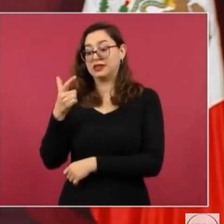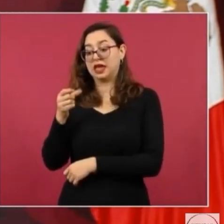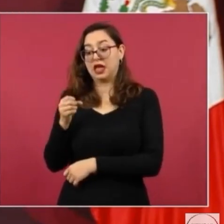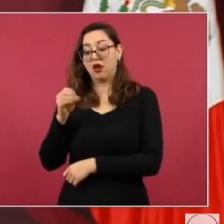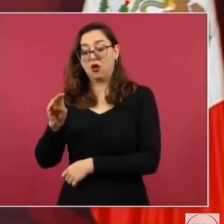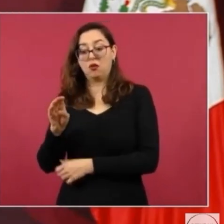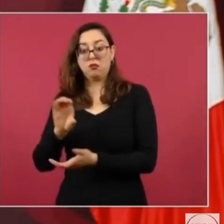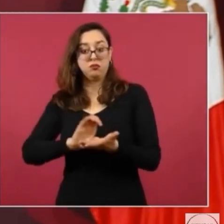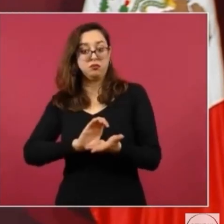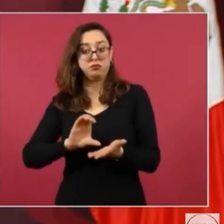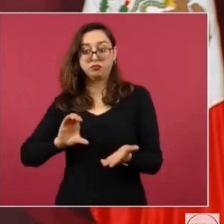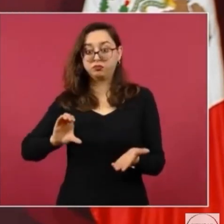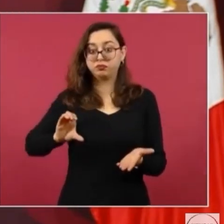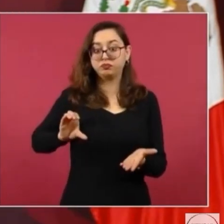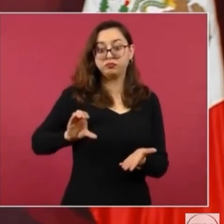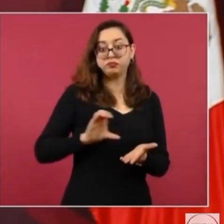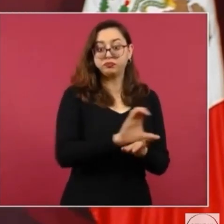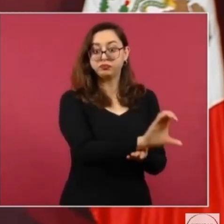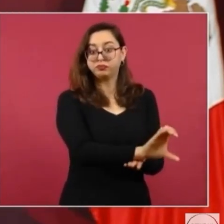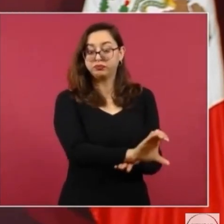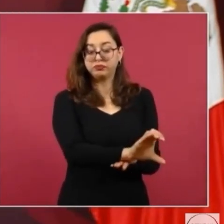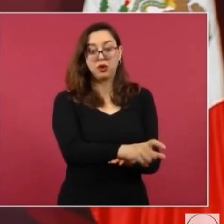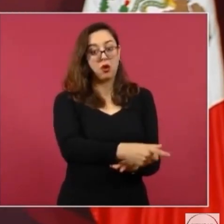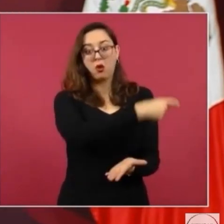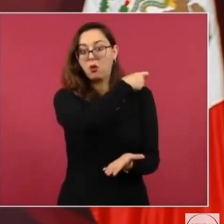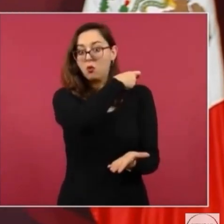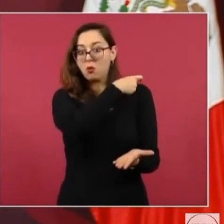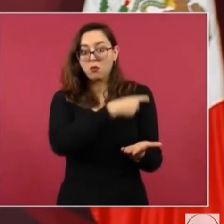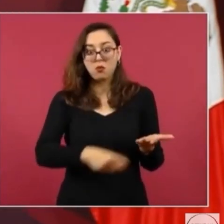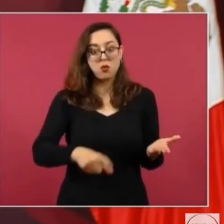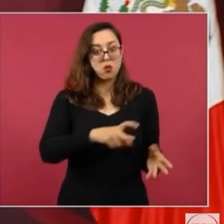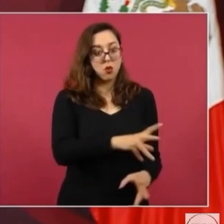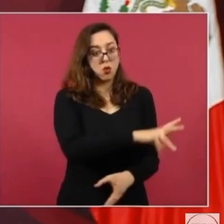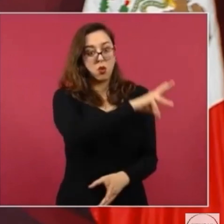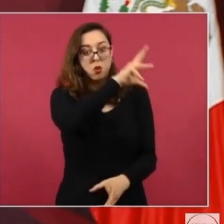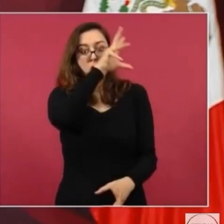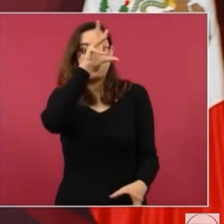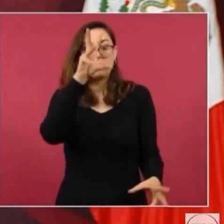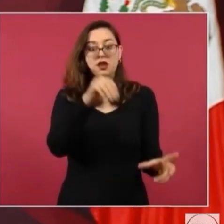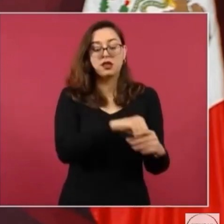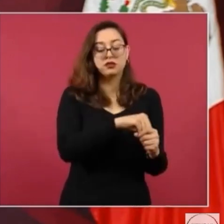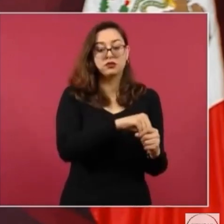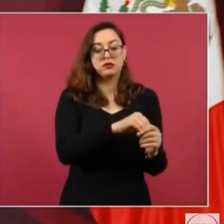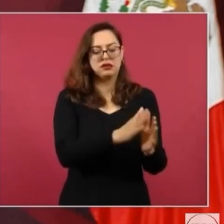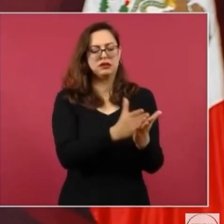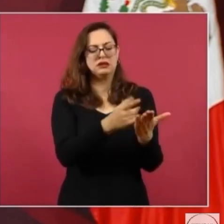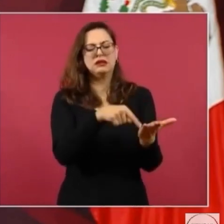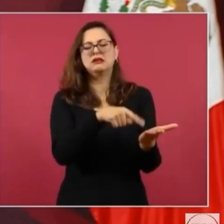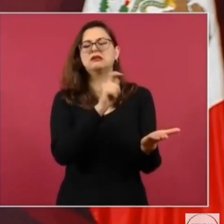exaltando a Luis Terrazas de Chihuahua.